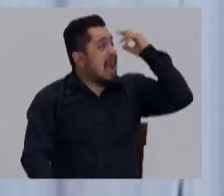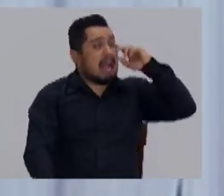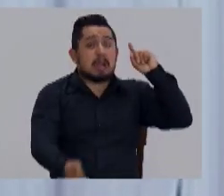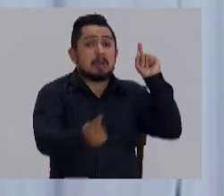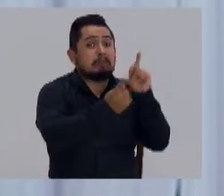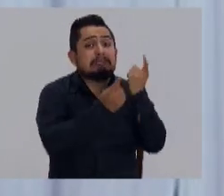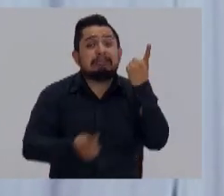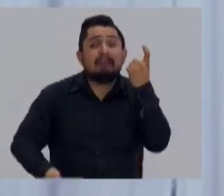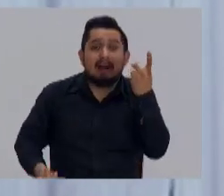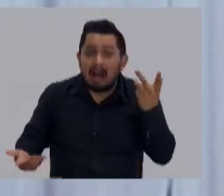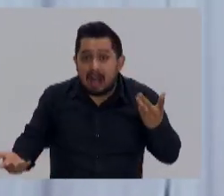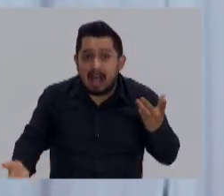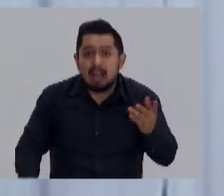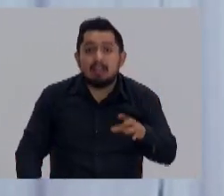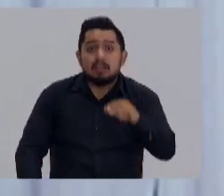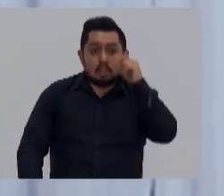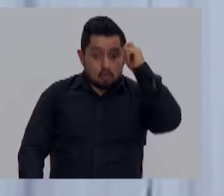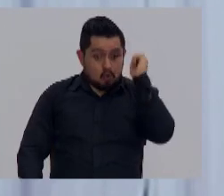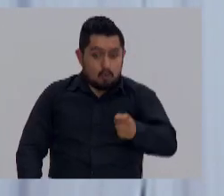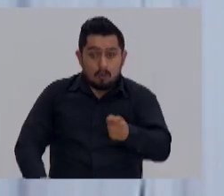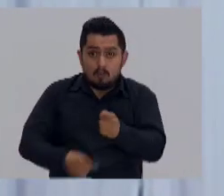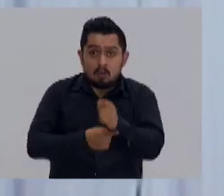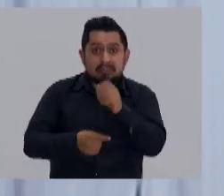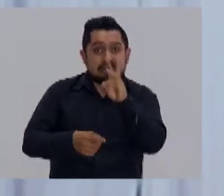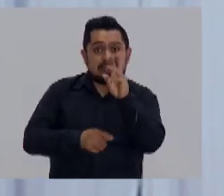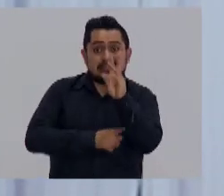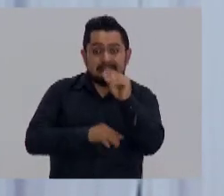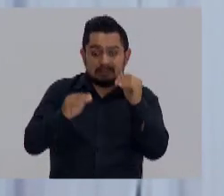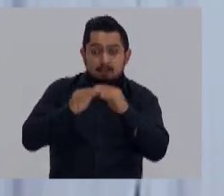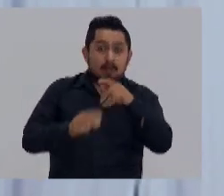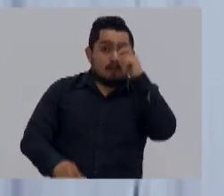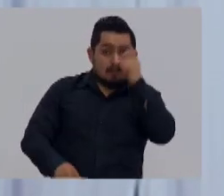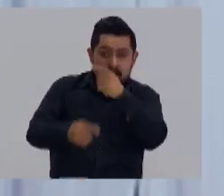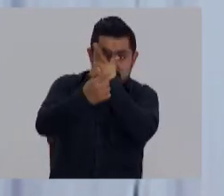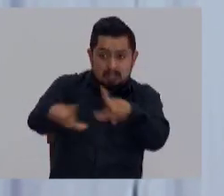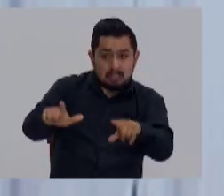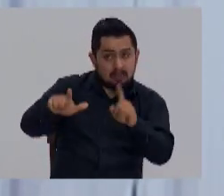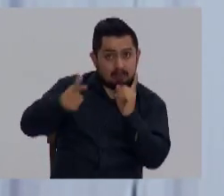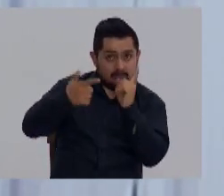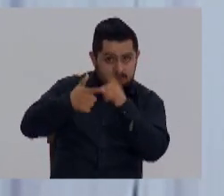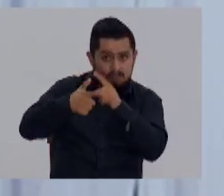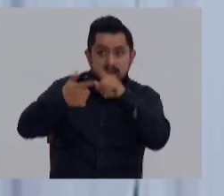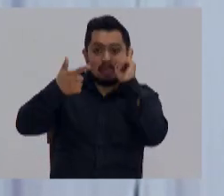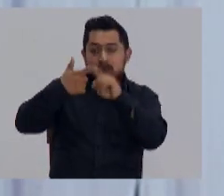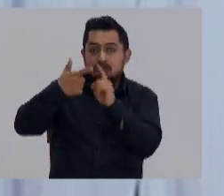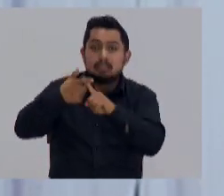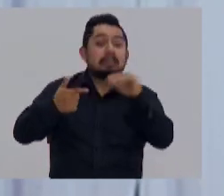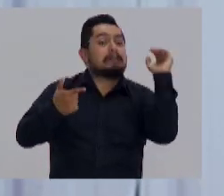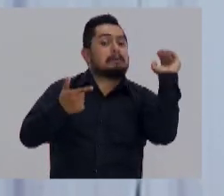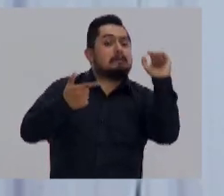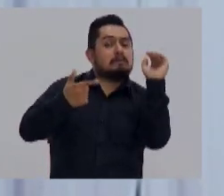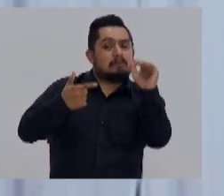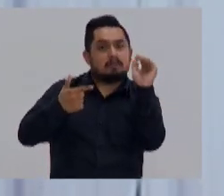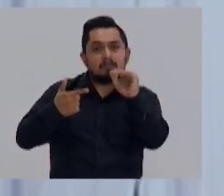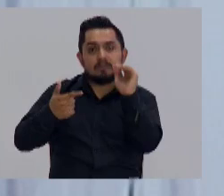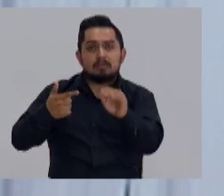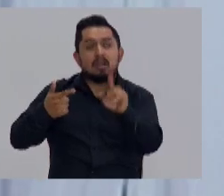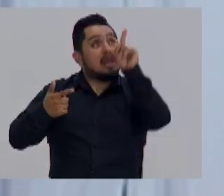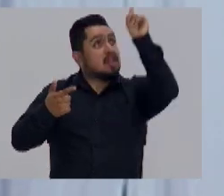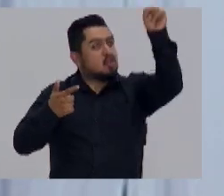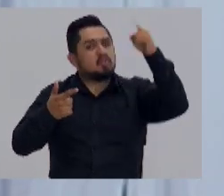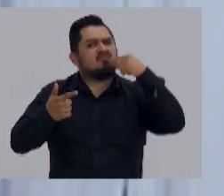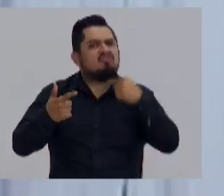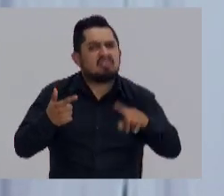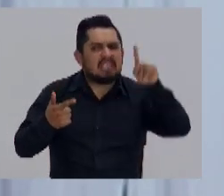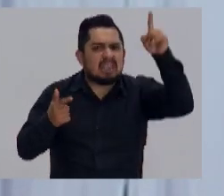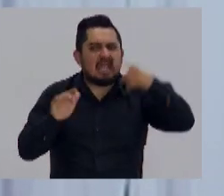los llama para que liberen y enseñen, oye, a las nuevas generaciones quién era su